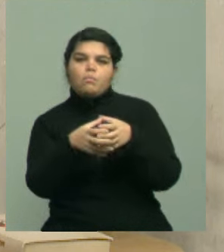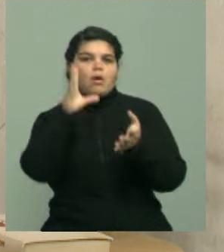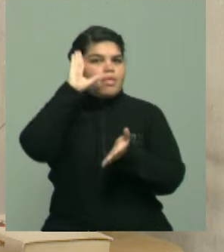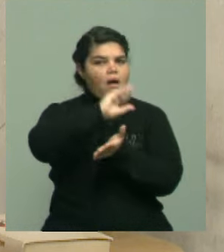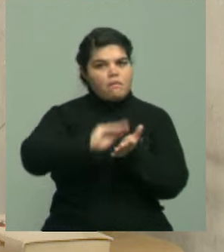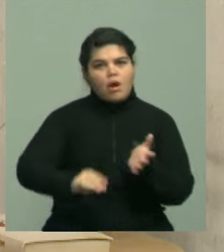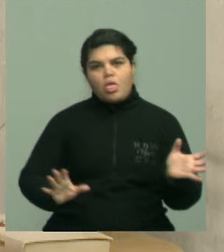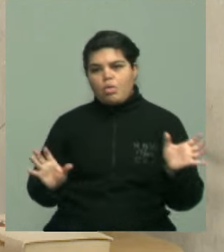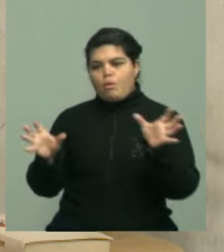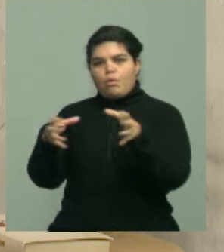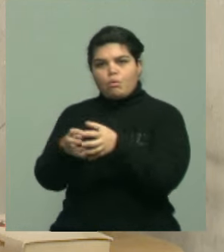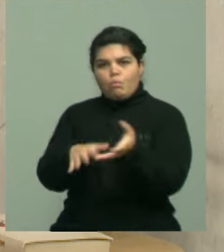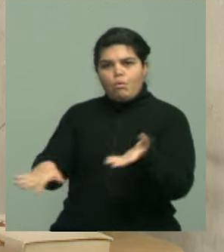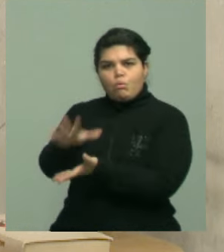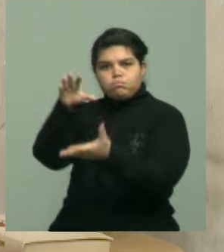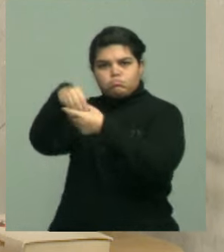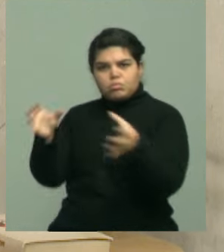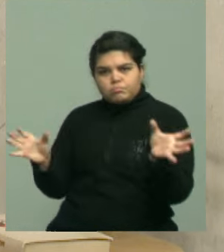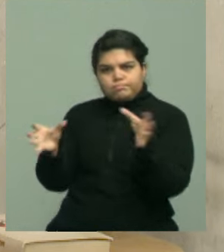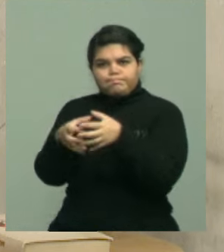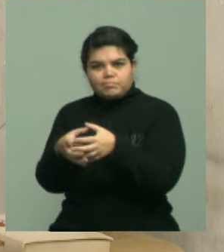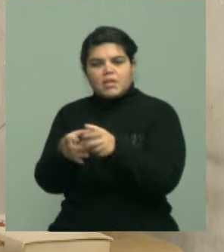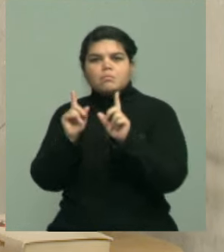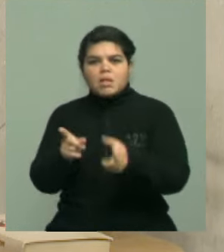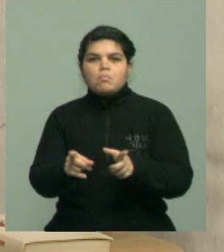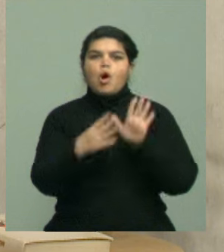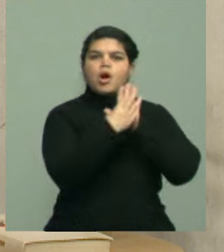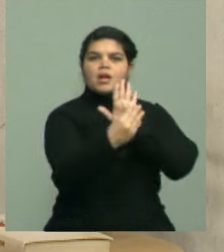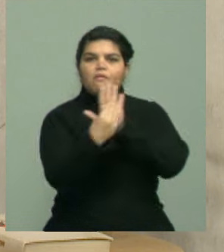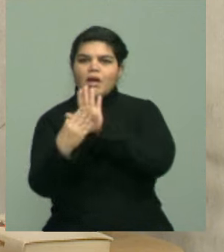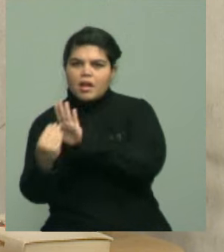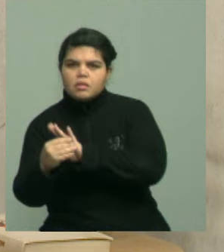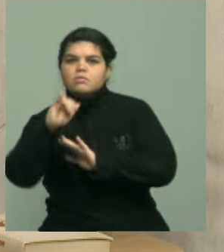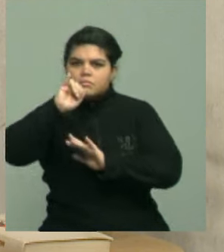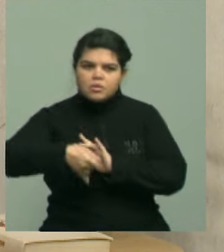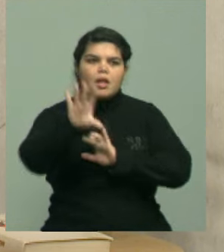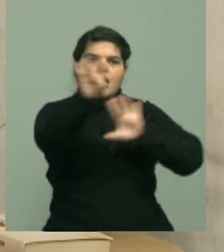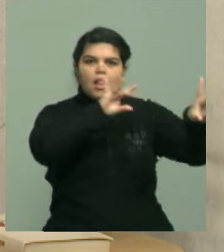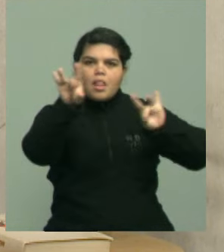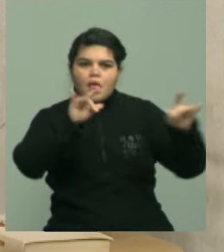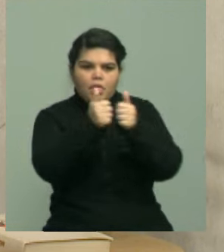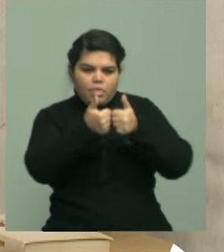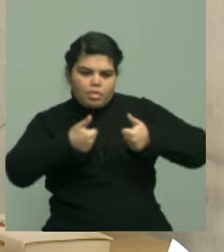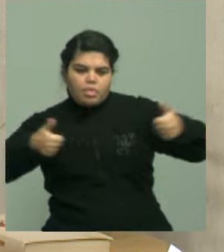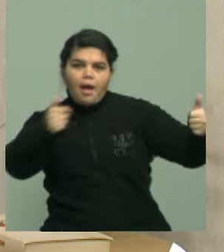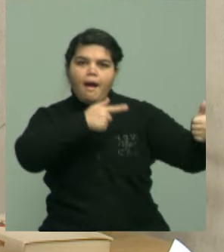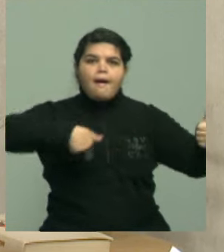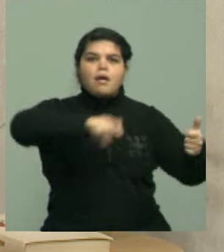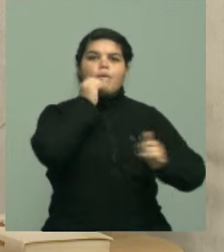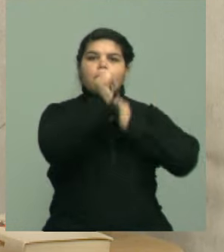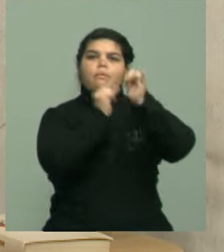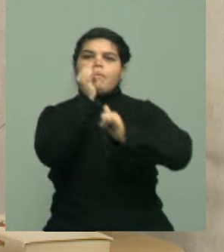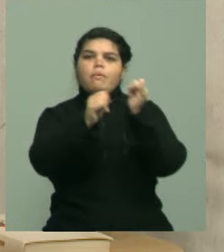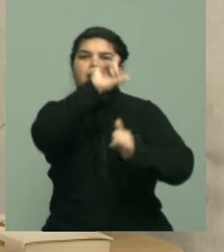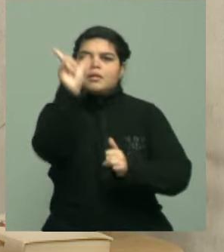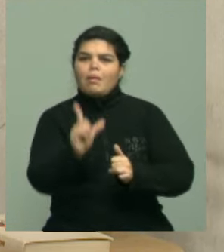muchísimos, todos los referentes o muchos de los referentes van a venir a Mendoza, quieren venir a Mendoza a contar lo que está pasando en el país. También tenemos